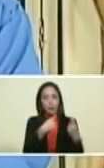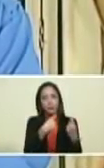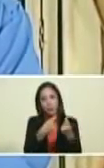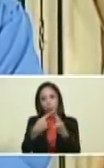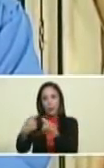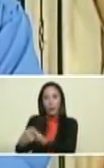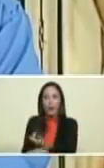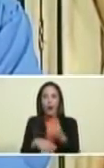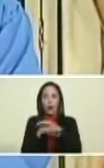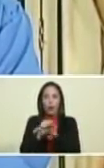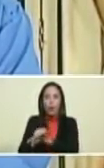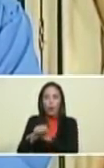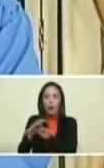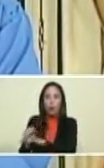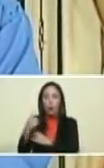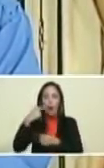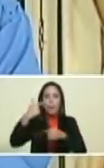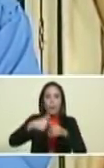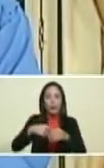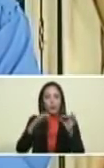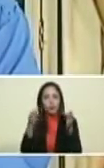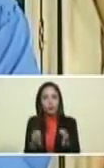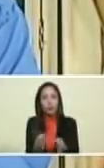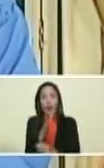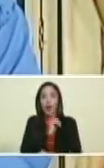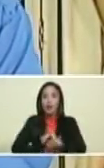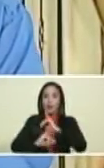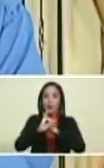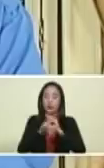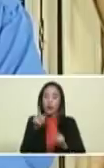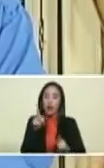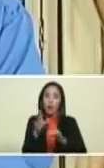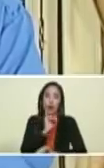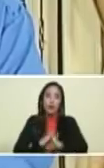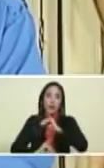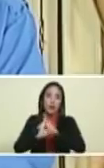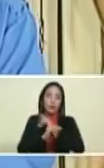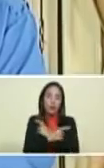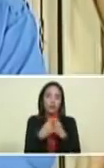se colocará el precio de la gasolina a precio internacional.